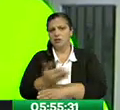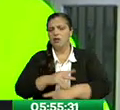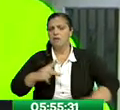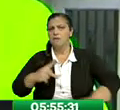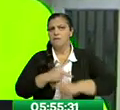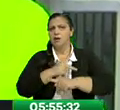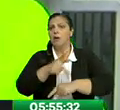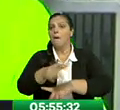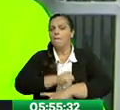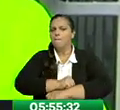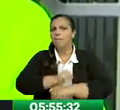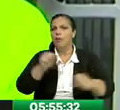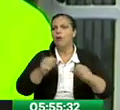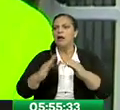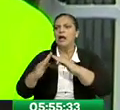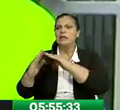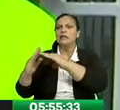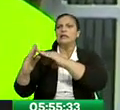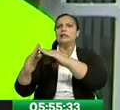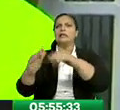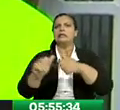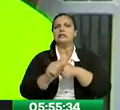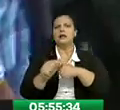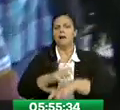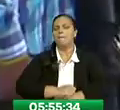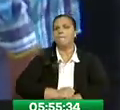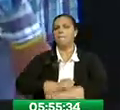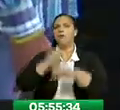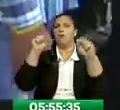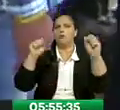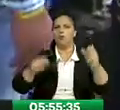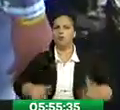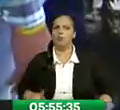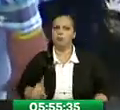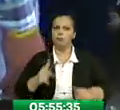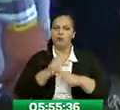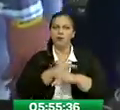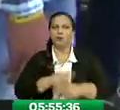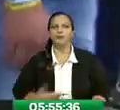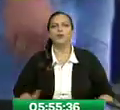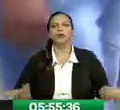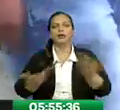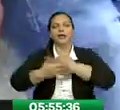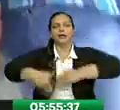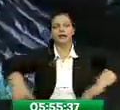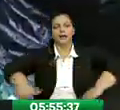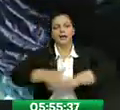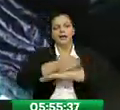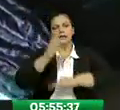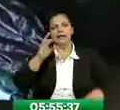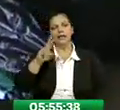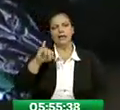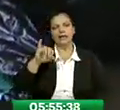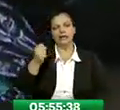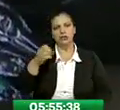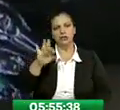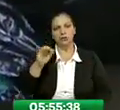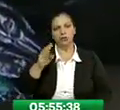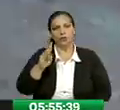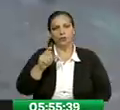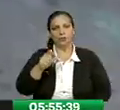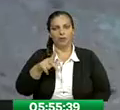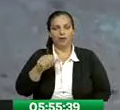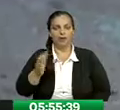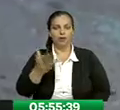las personas que viven alrededor de estos domicilios. Cristóbal Colón y la 20 fue uno de los domicilios allanados